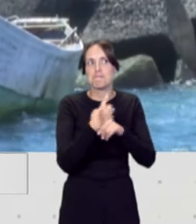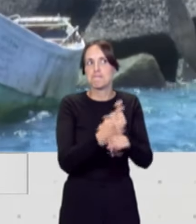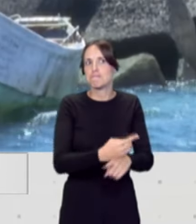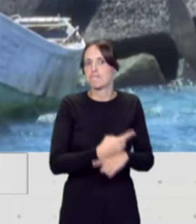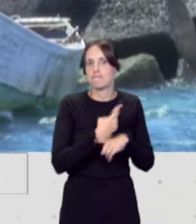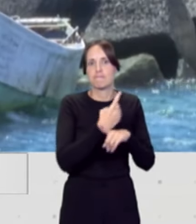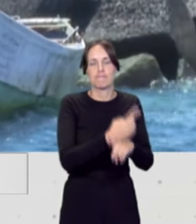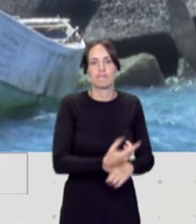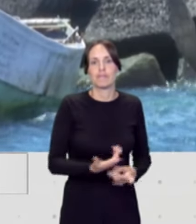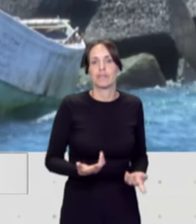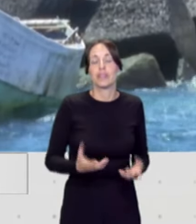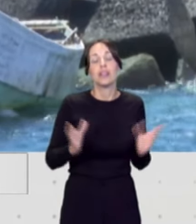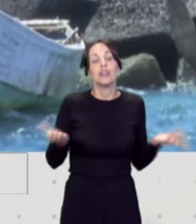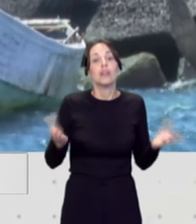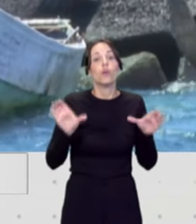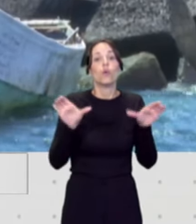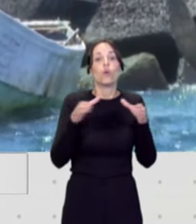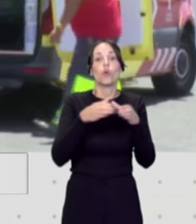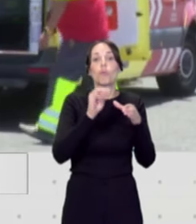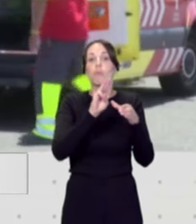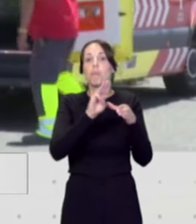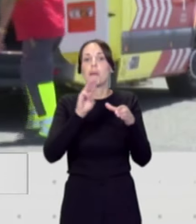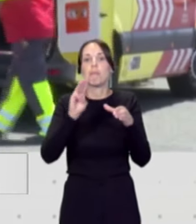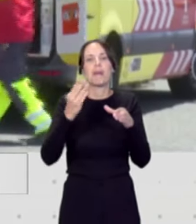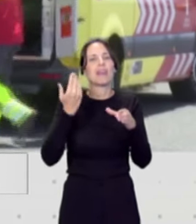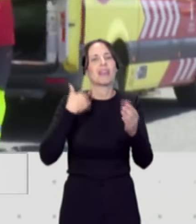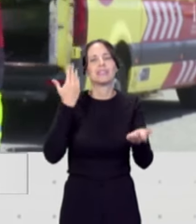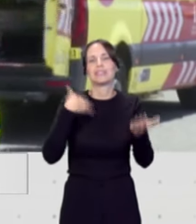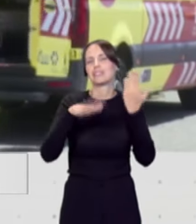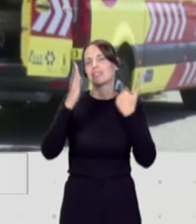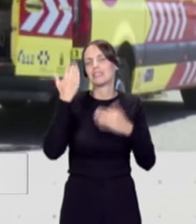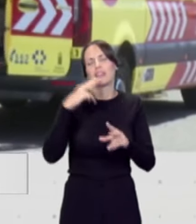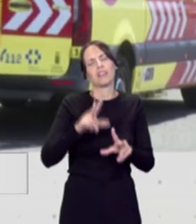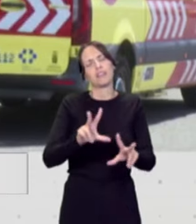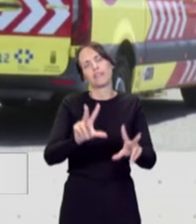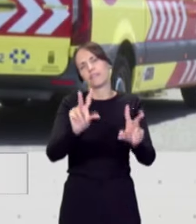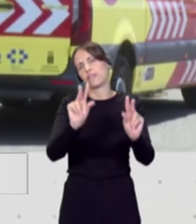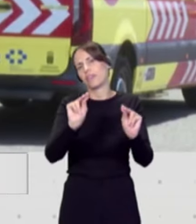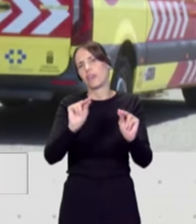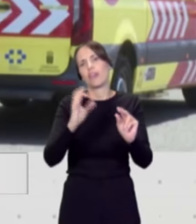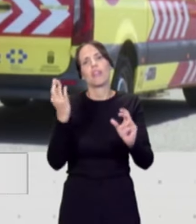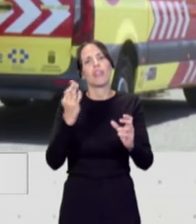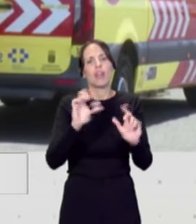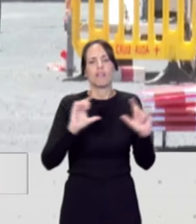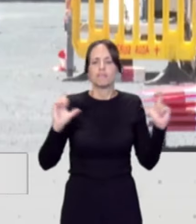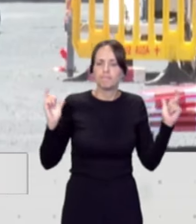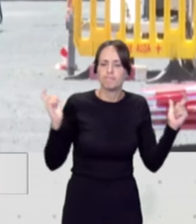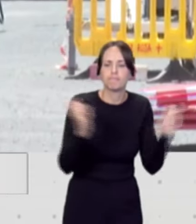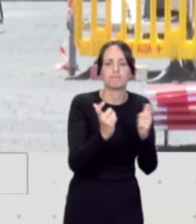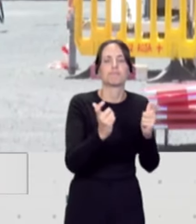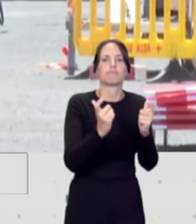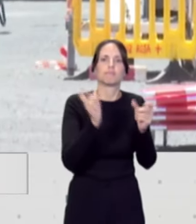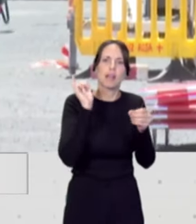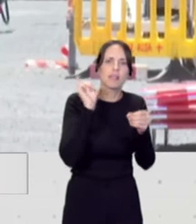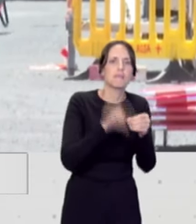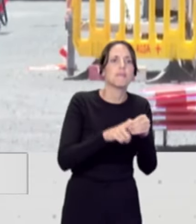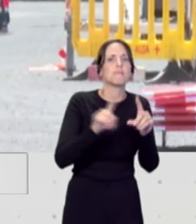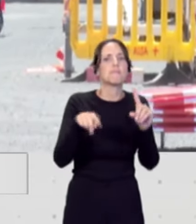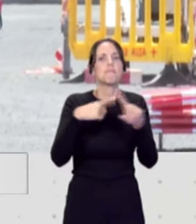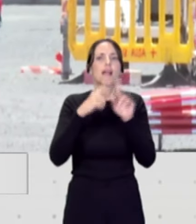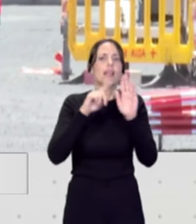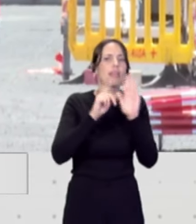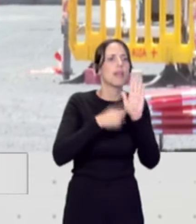el Partido Popular tiene que dejarse ya de tantas películas, sentarse y negociar la modificación de la ley. Canarias